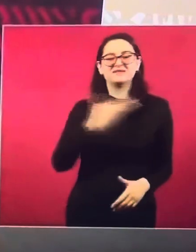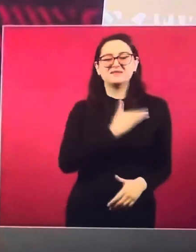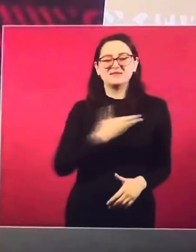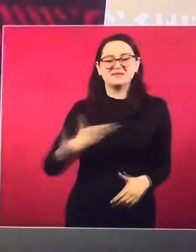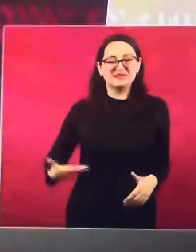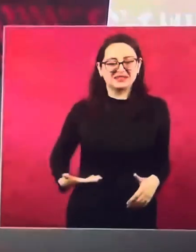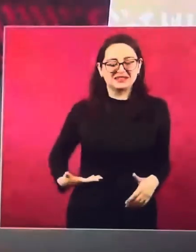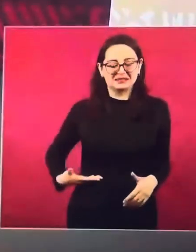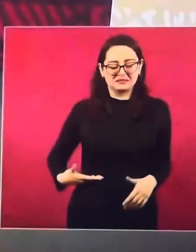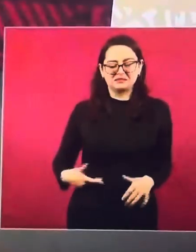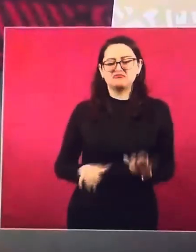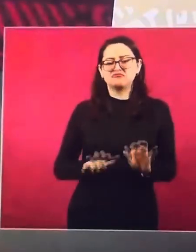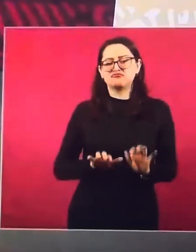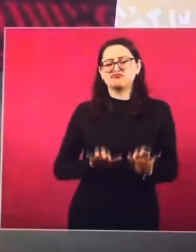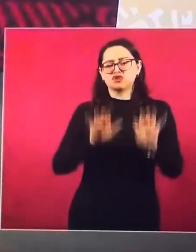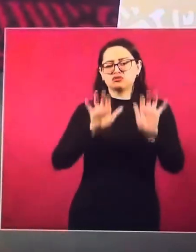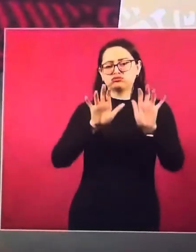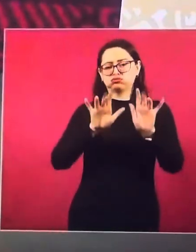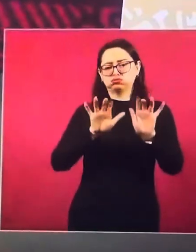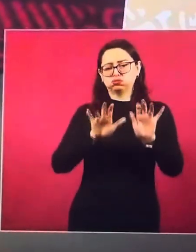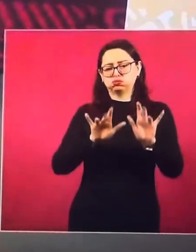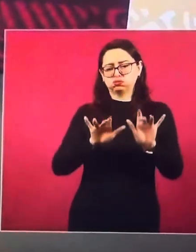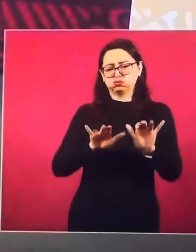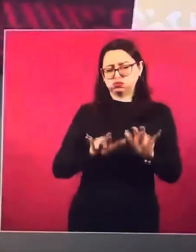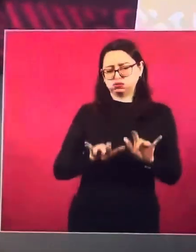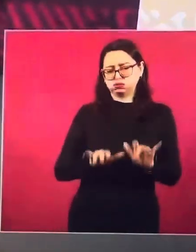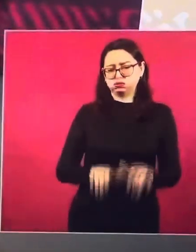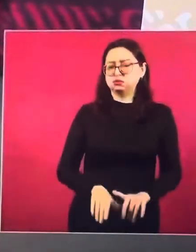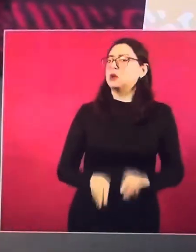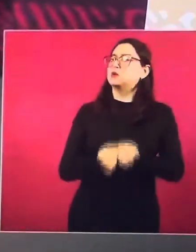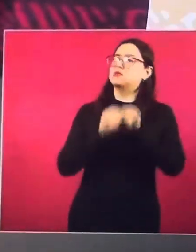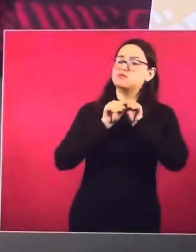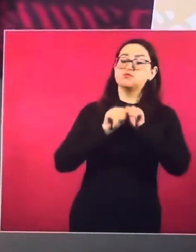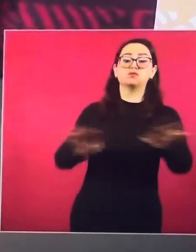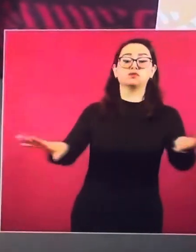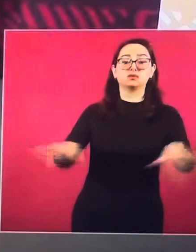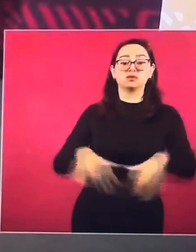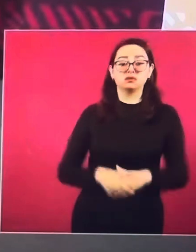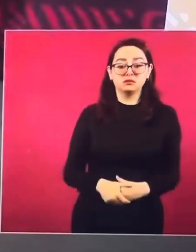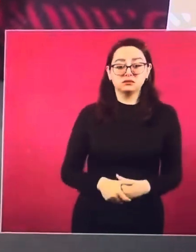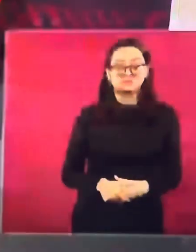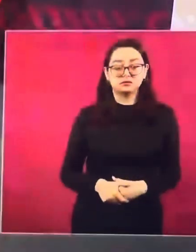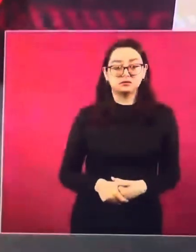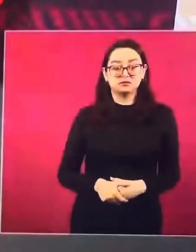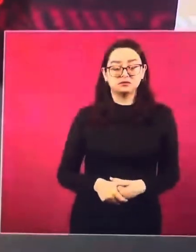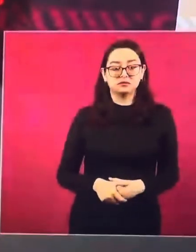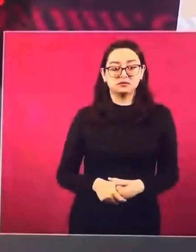que se leía una nota en un periódico y la misma